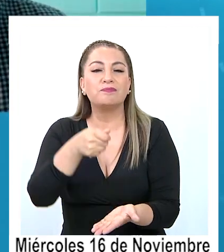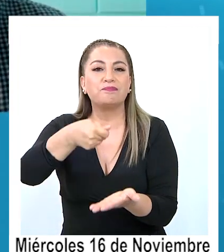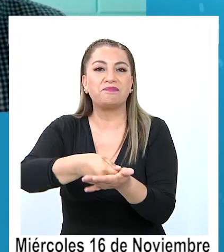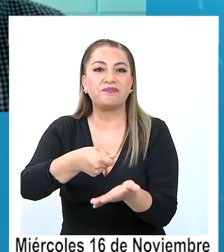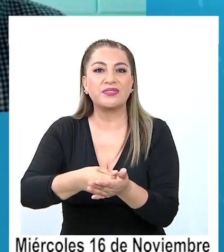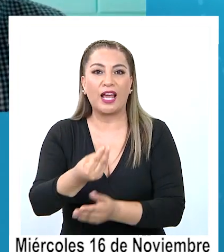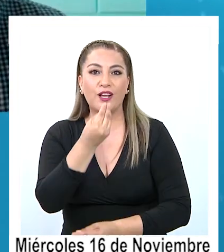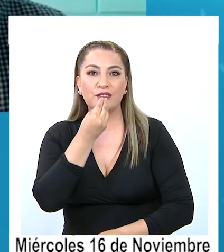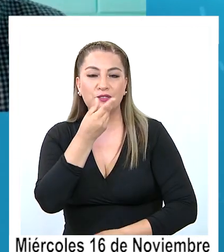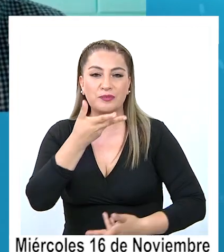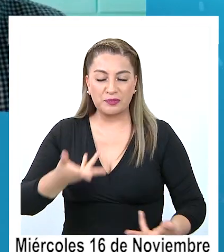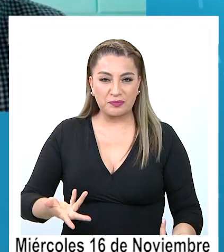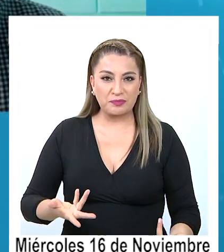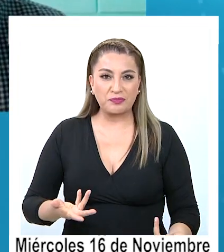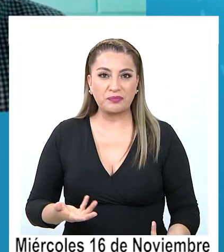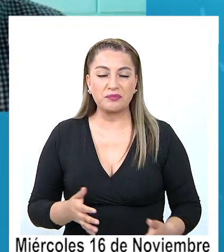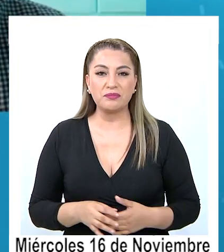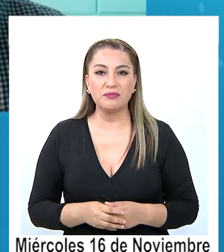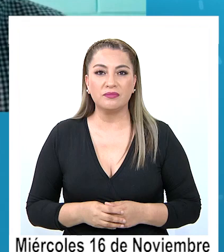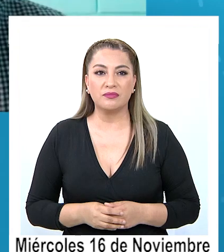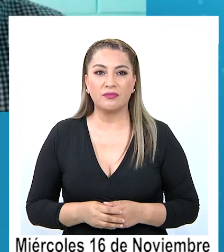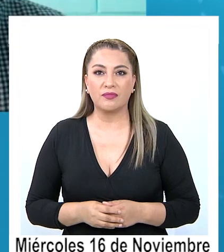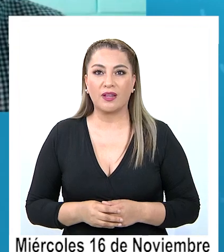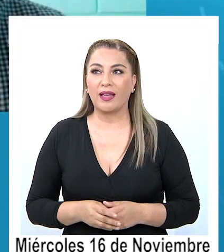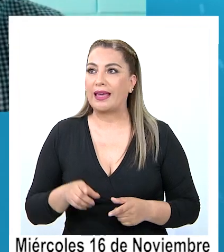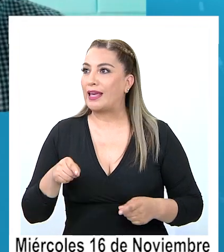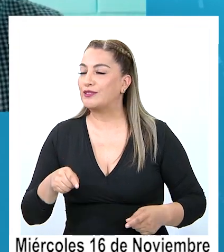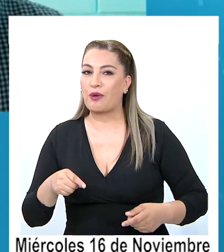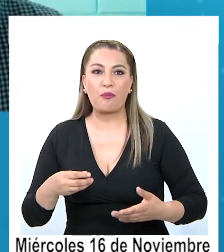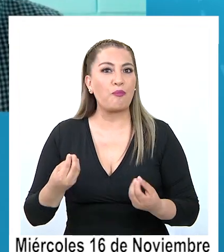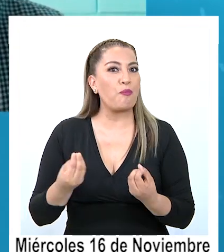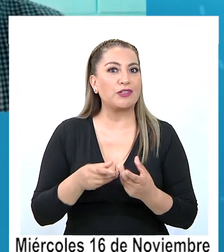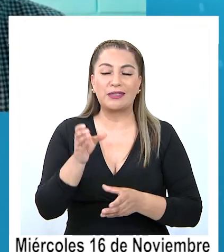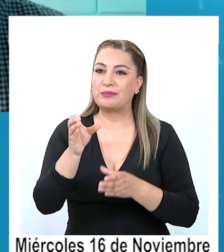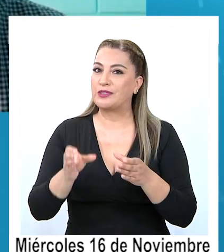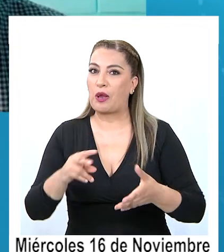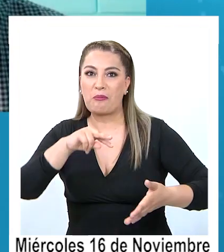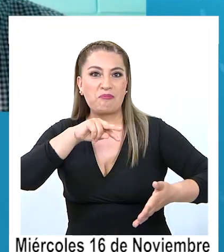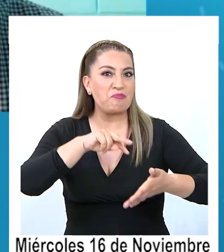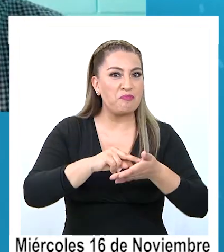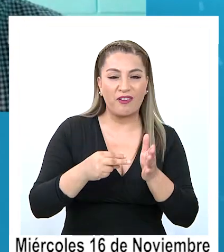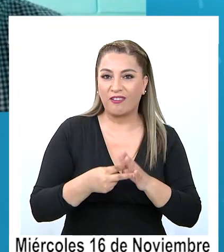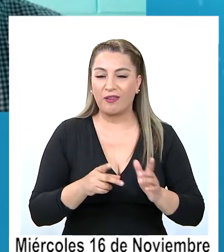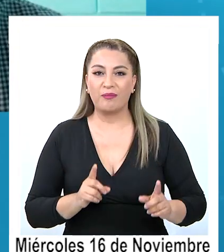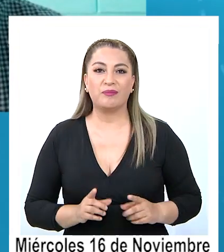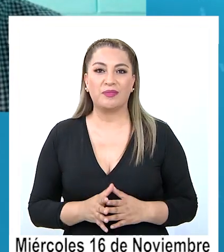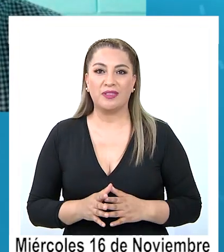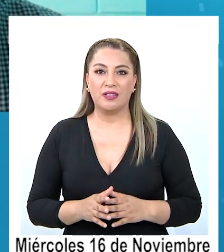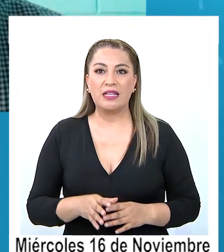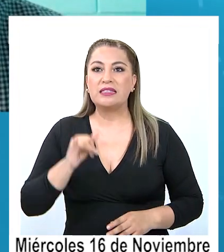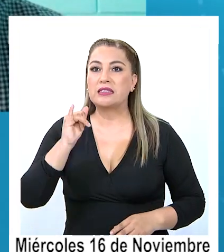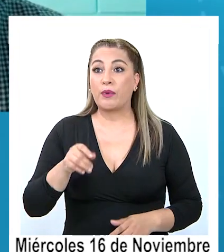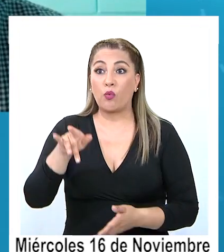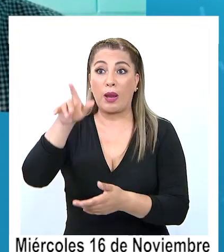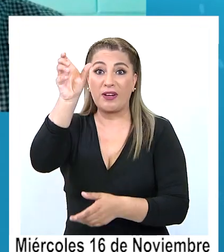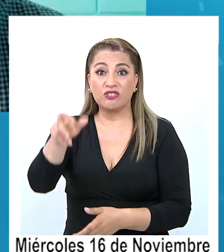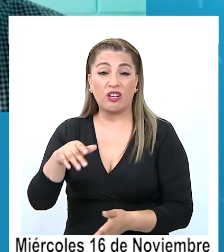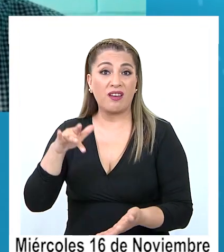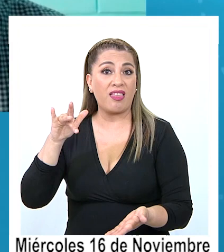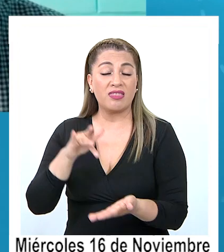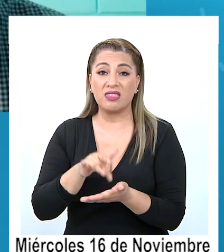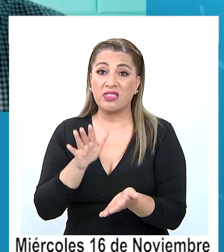digamos, contempla, entre comillas, digamos, las penas del infierno para los deudores. O sea, prácticamente los van a perseguir por todos lados, por